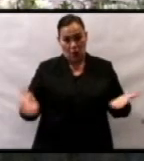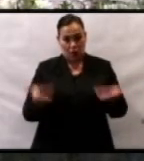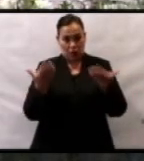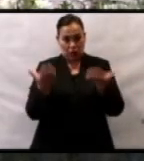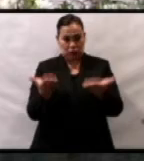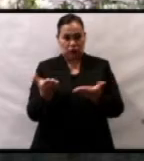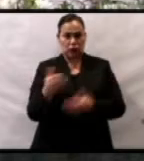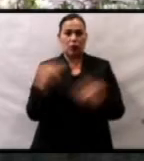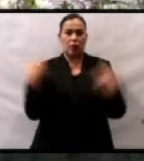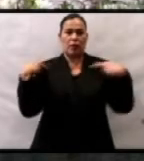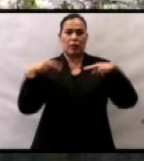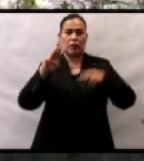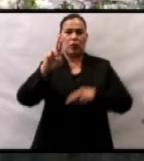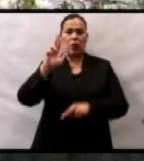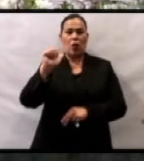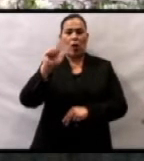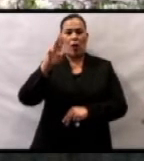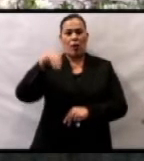voz.